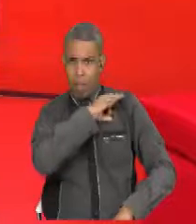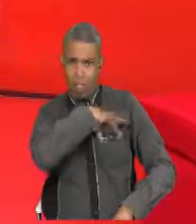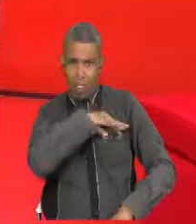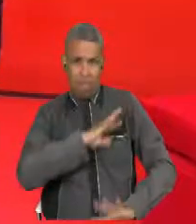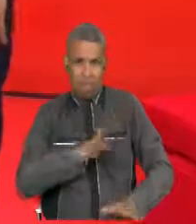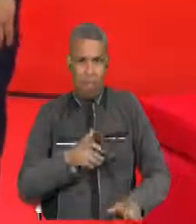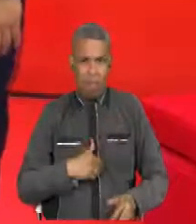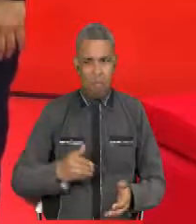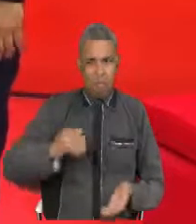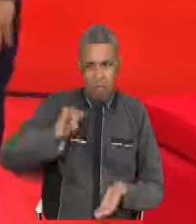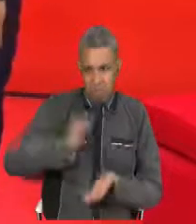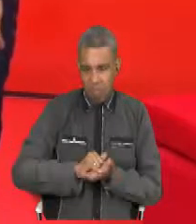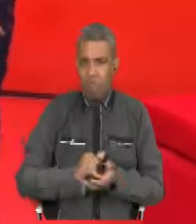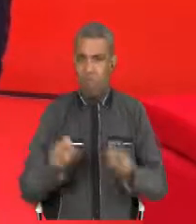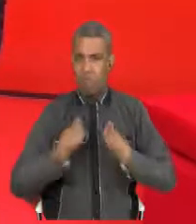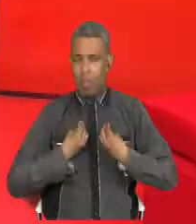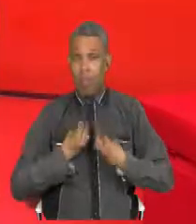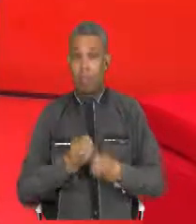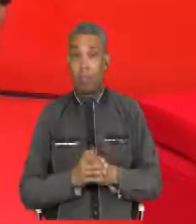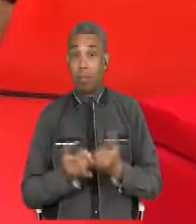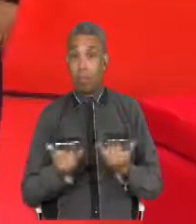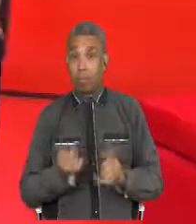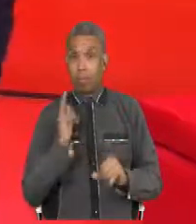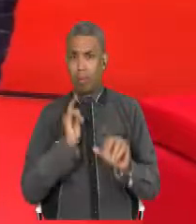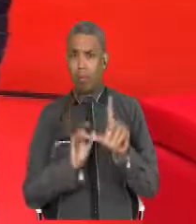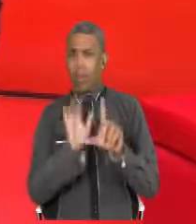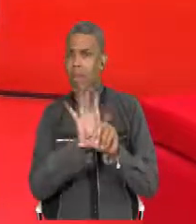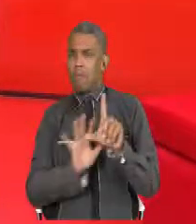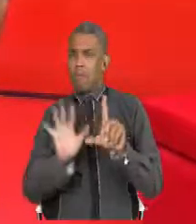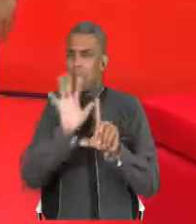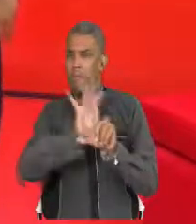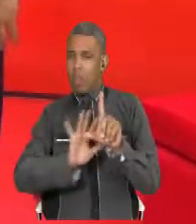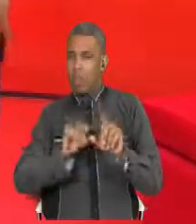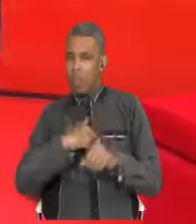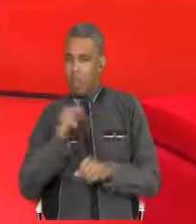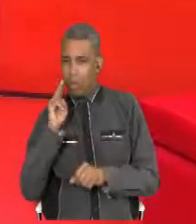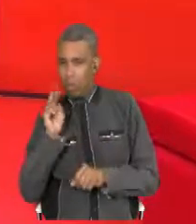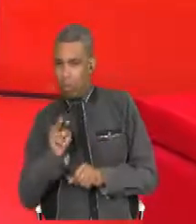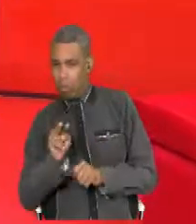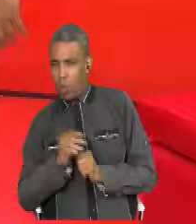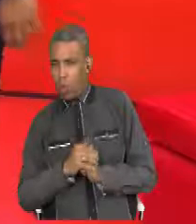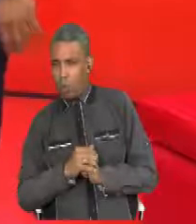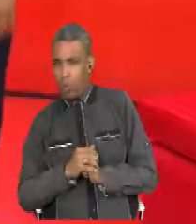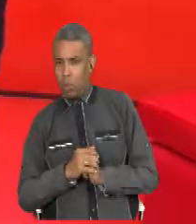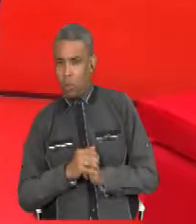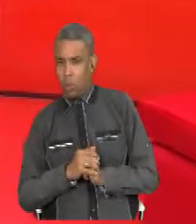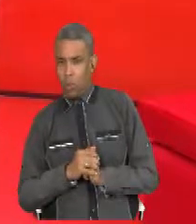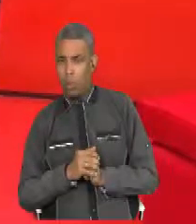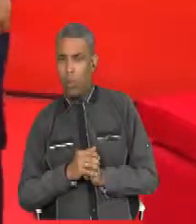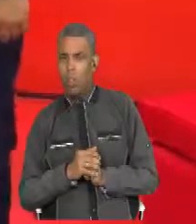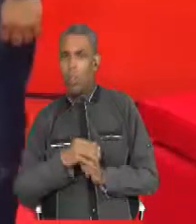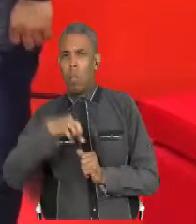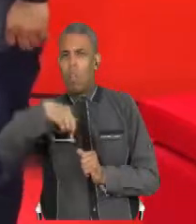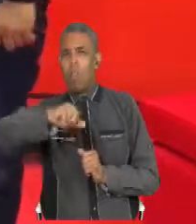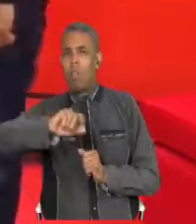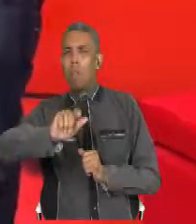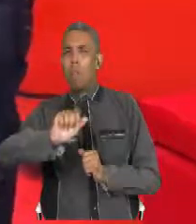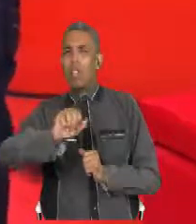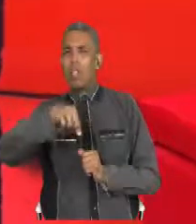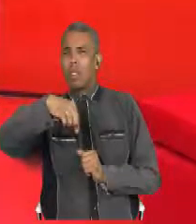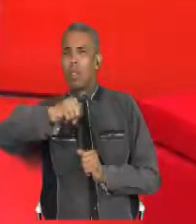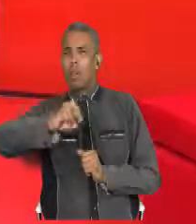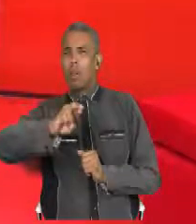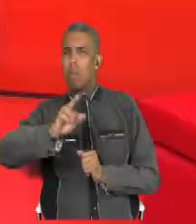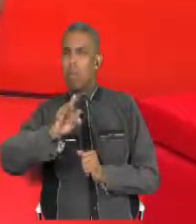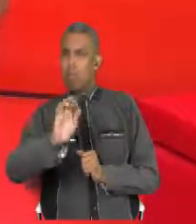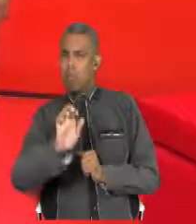claro que sí. Yo estuve viendo unos videos de los pasaportes. Pasaporte 4. ¿Cómo hiciste tú? ¿En qué momento terminas tú cantando